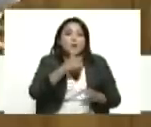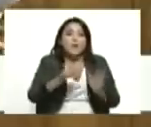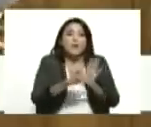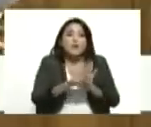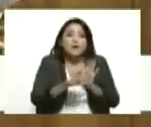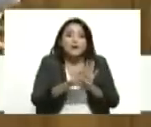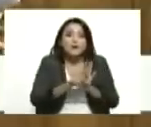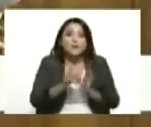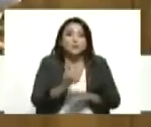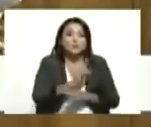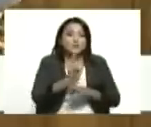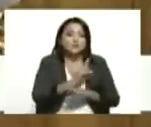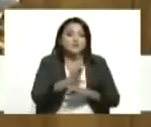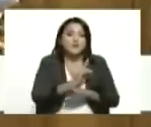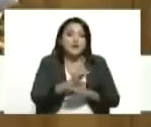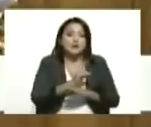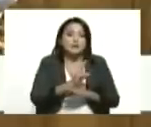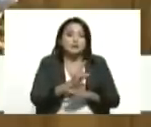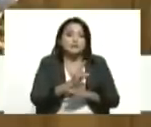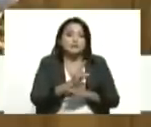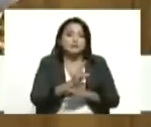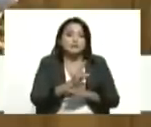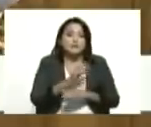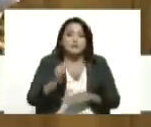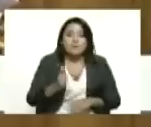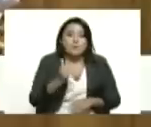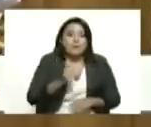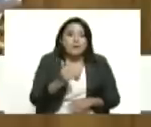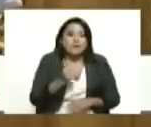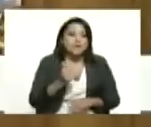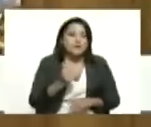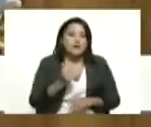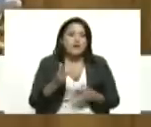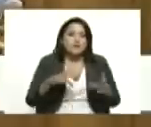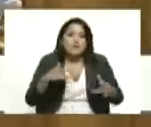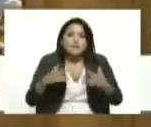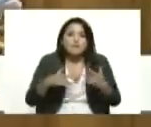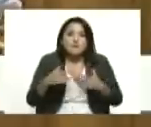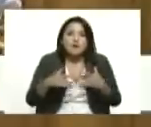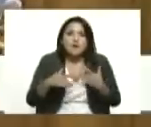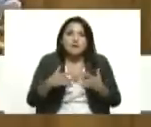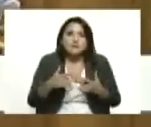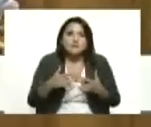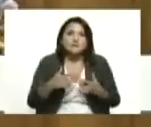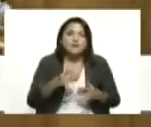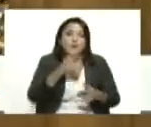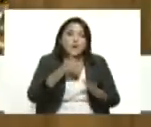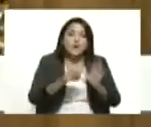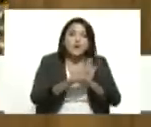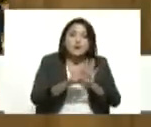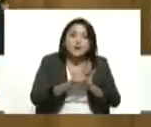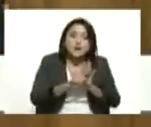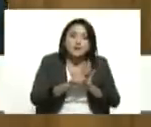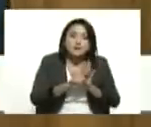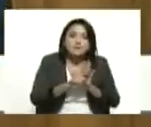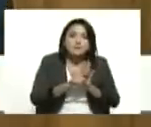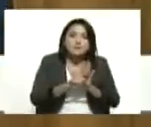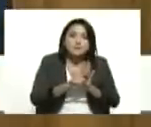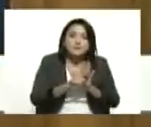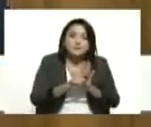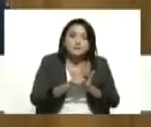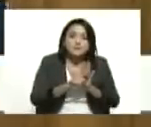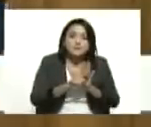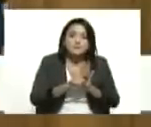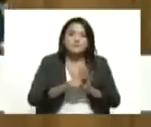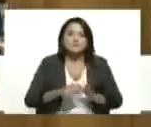utilizados o destinados a ser utilizados de cualquier forma, en su totalidad o en parte para actividades ilícitas o objeto material de actividades